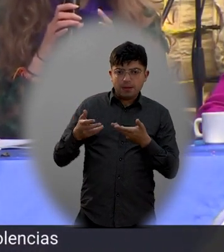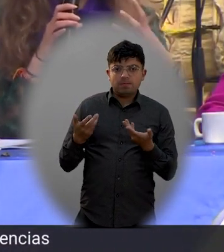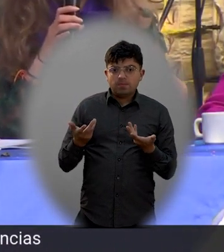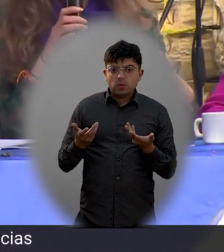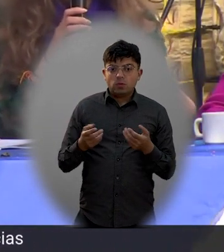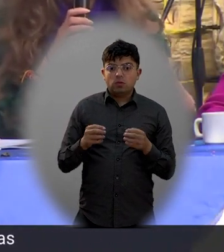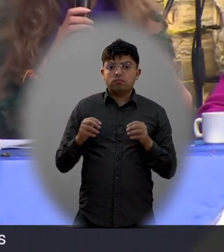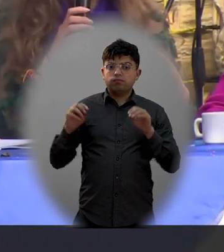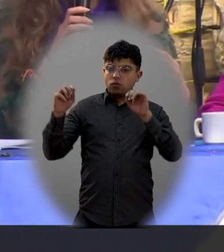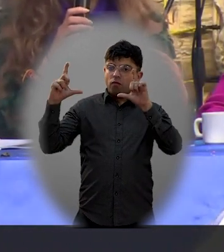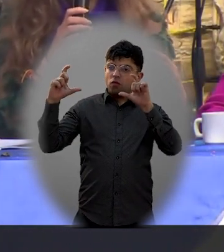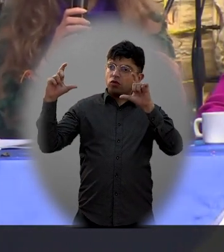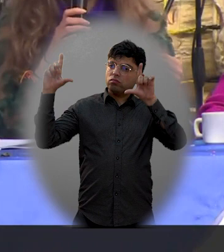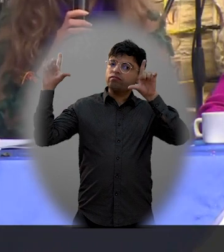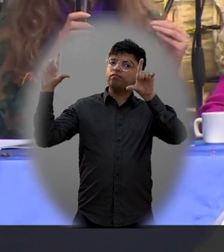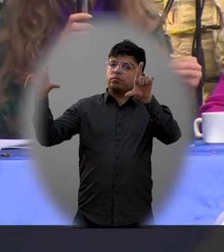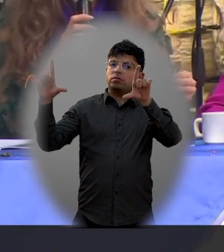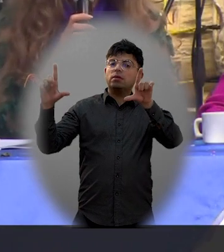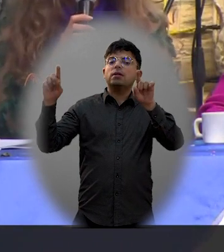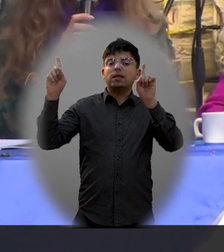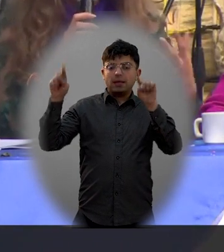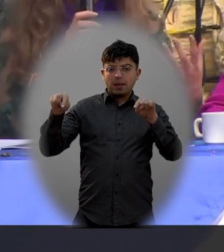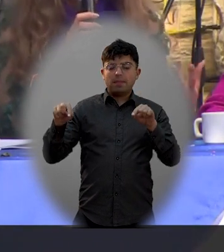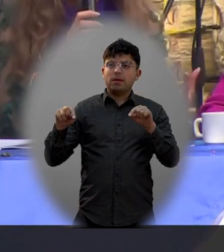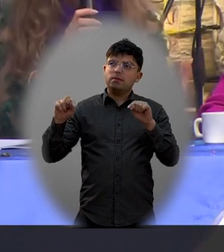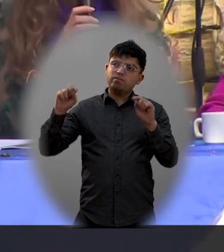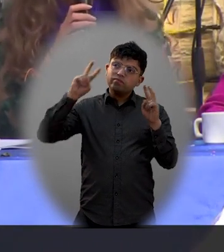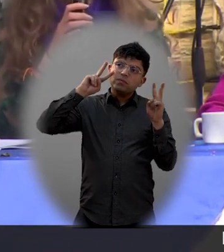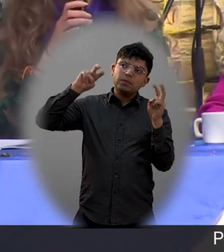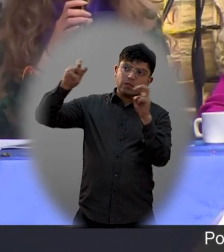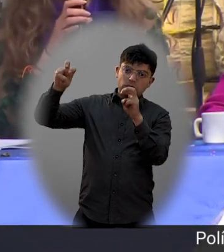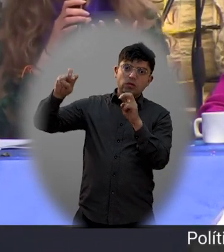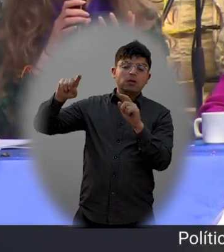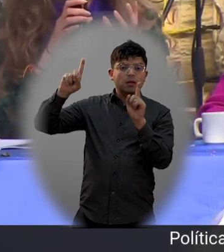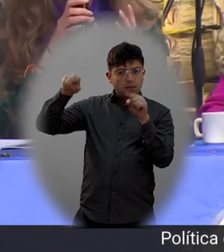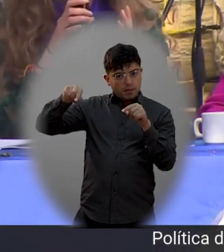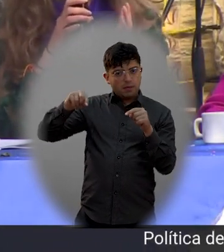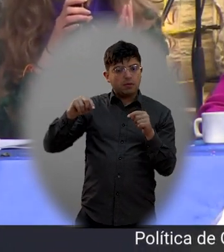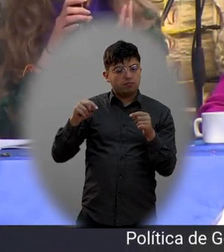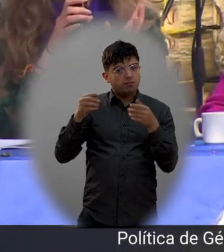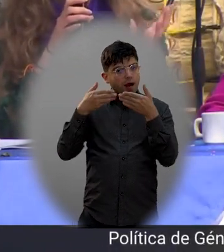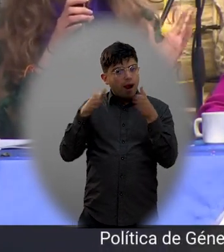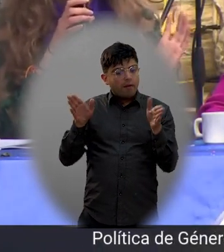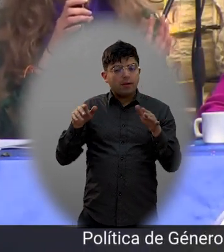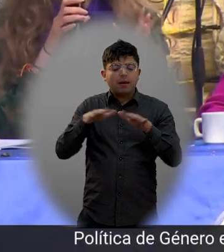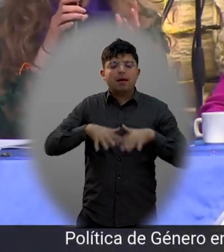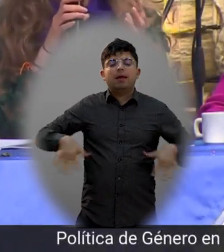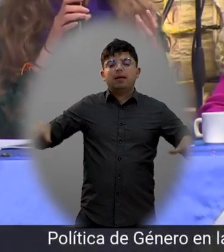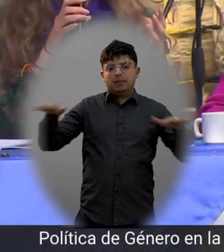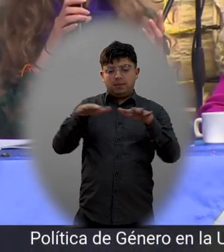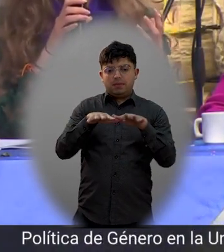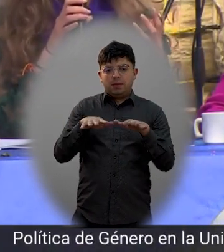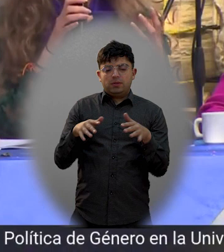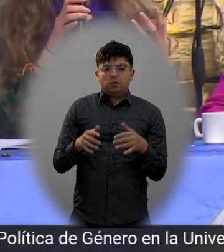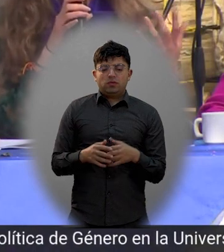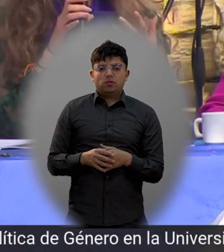el que el escrache sea motivo de investigación, pues también sería como abrir los espacios